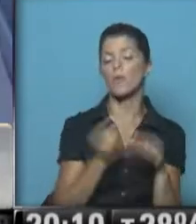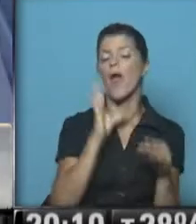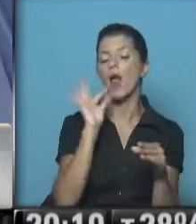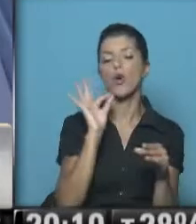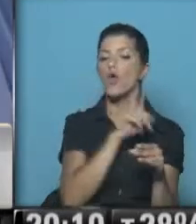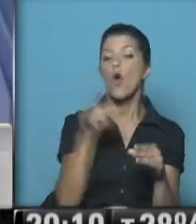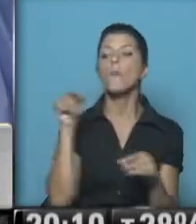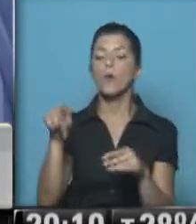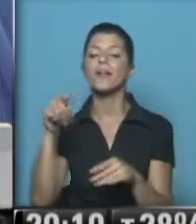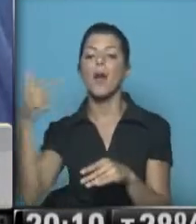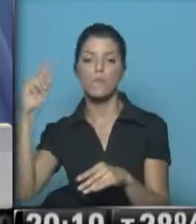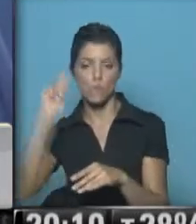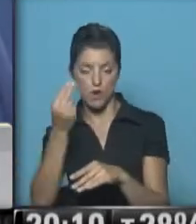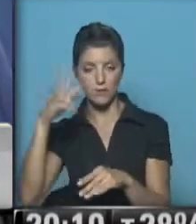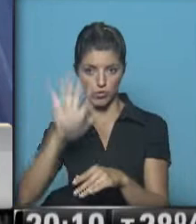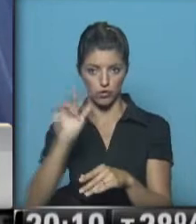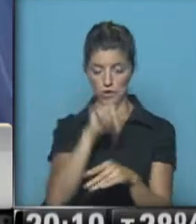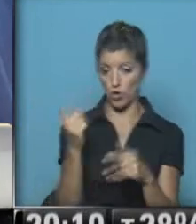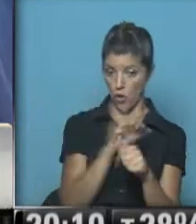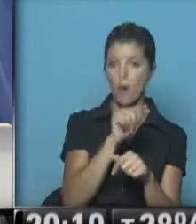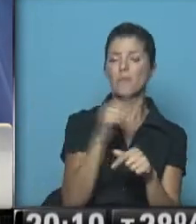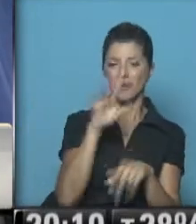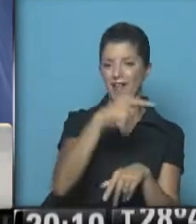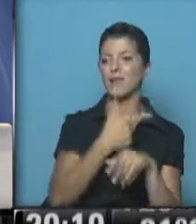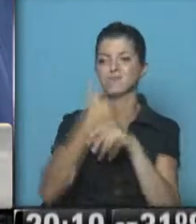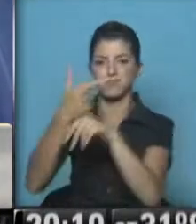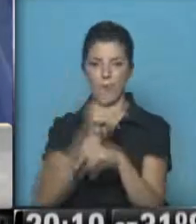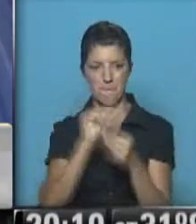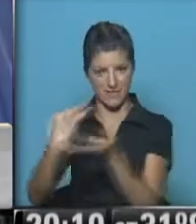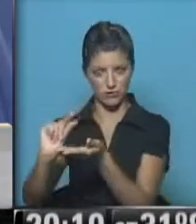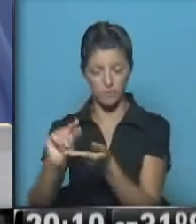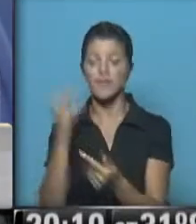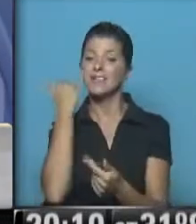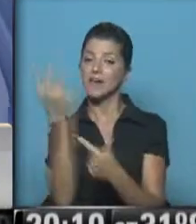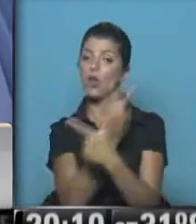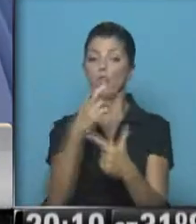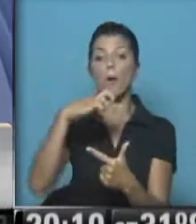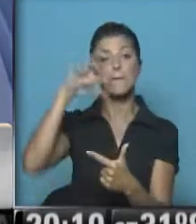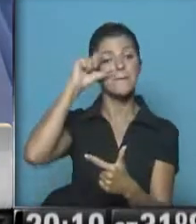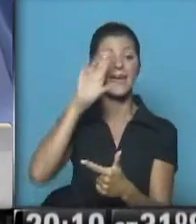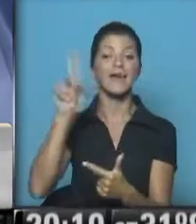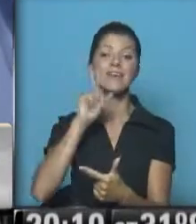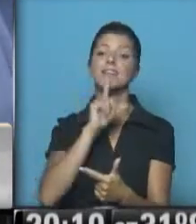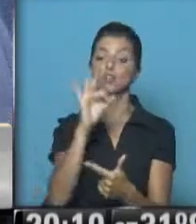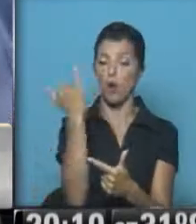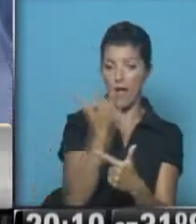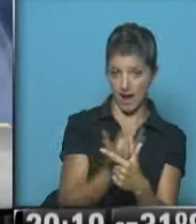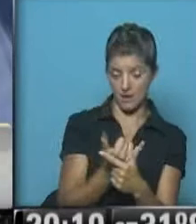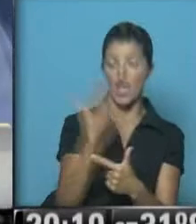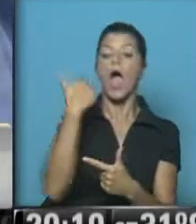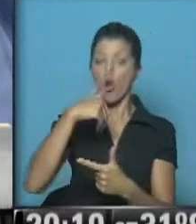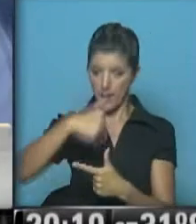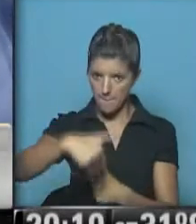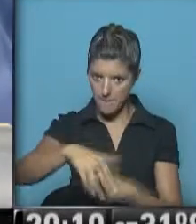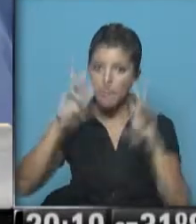no por la muerte dudosa, ya pusieron sus peritos de parte, se van a abrir los celulares, se van a abrir las computadoras, esto va a